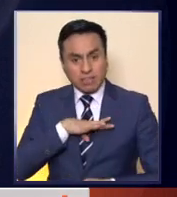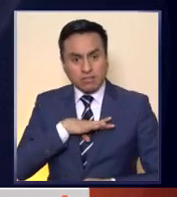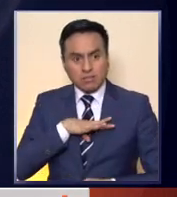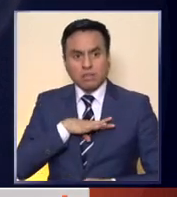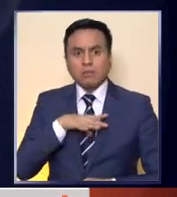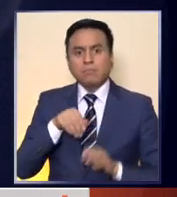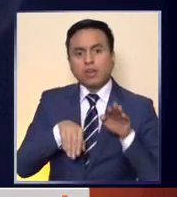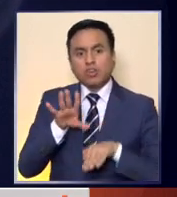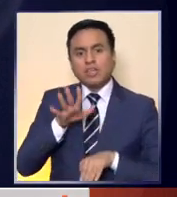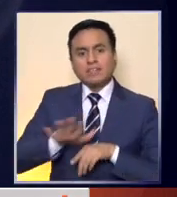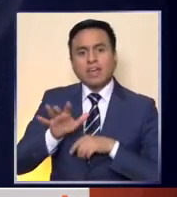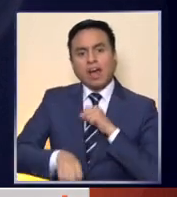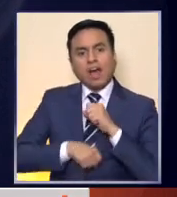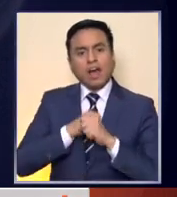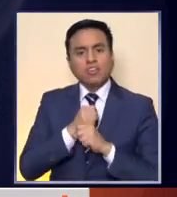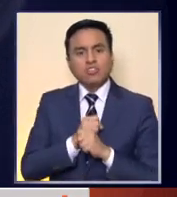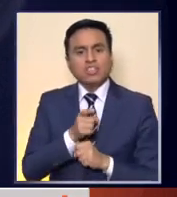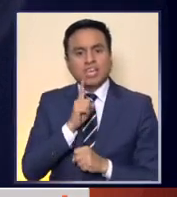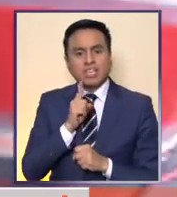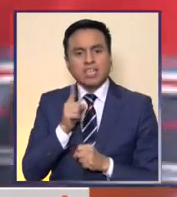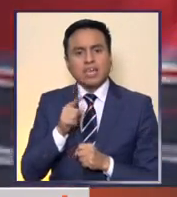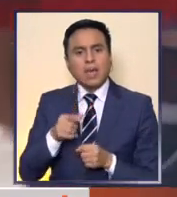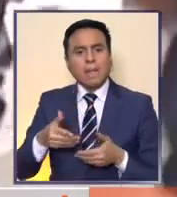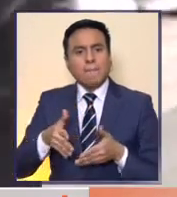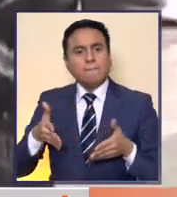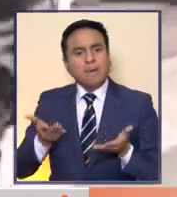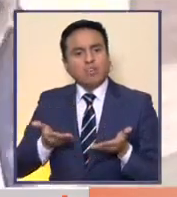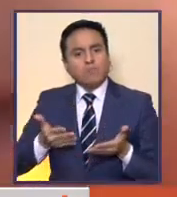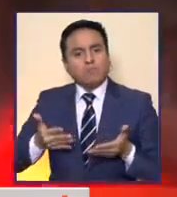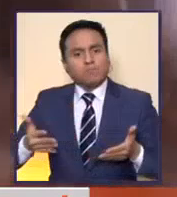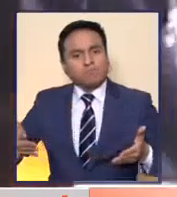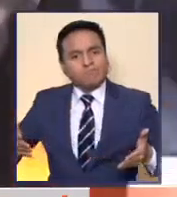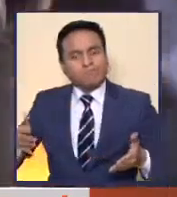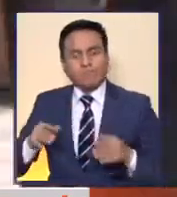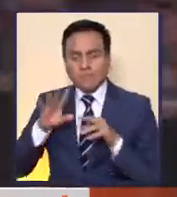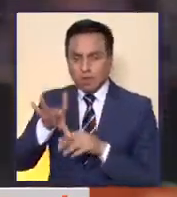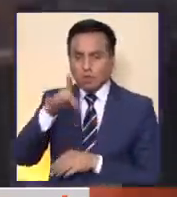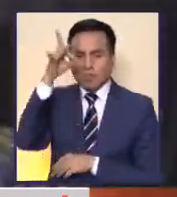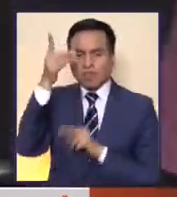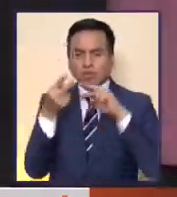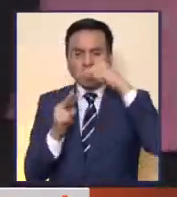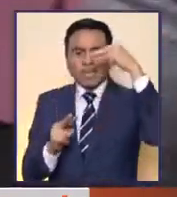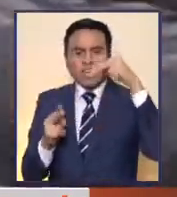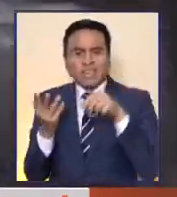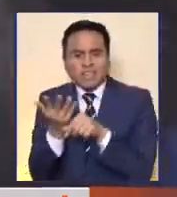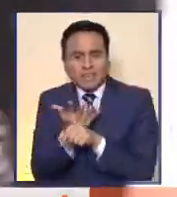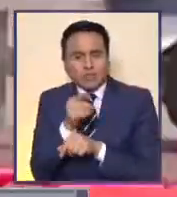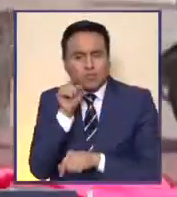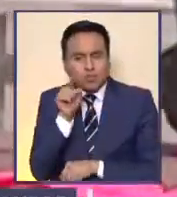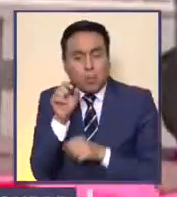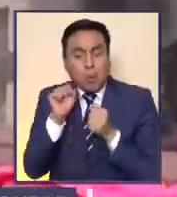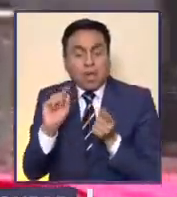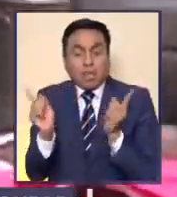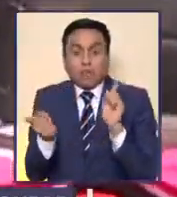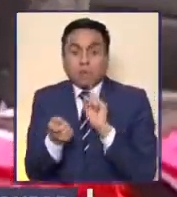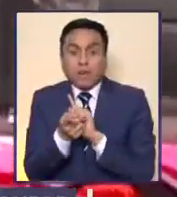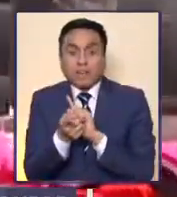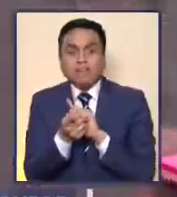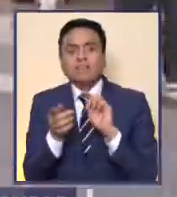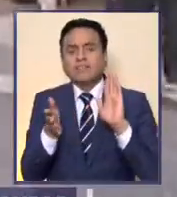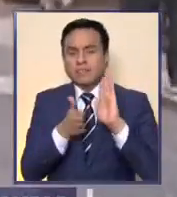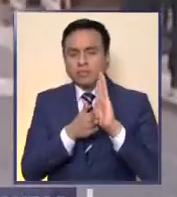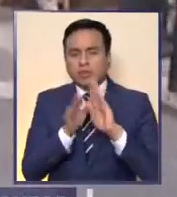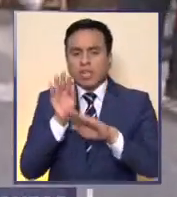mayores de 15 años tiene exceso de peso. Este descubrimiento del gen defectuoso podría transformarse en un signo de